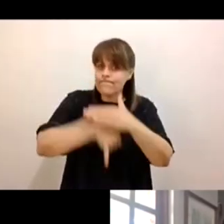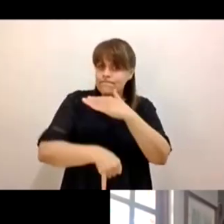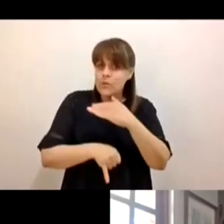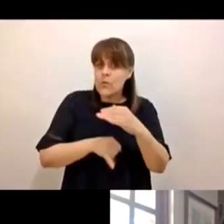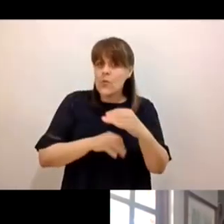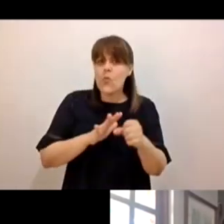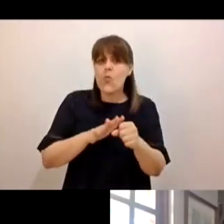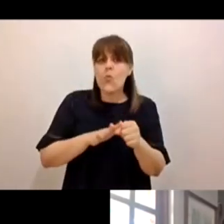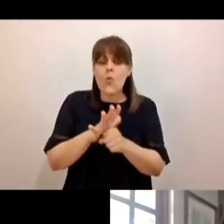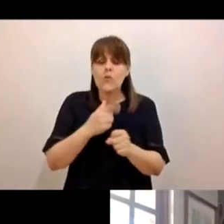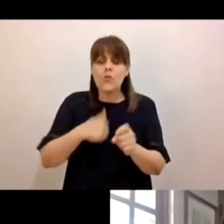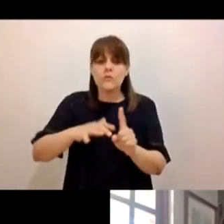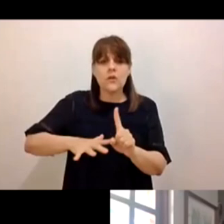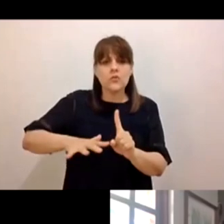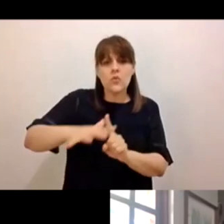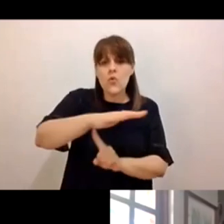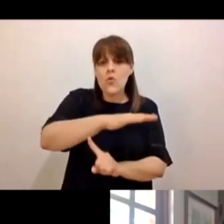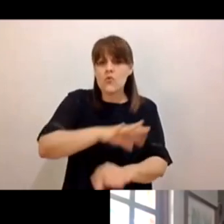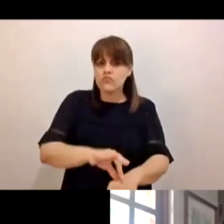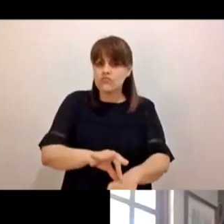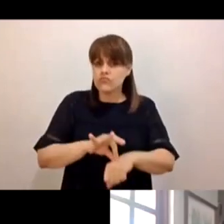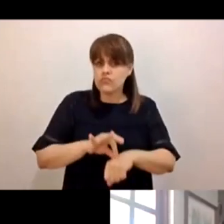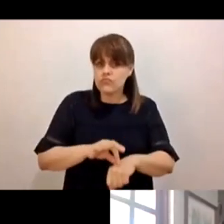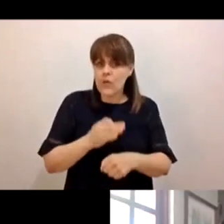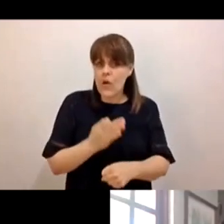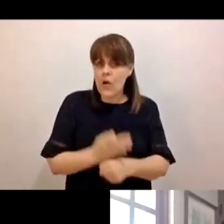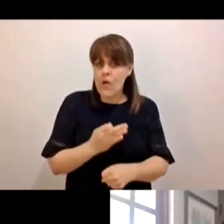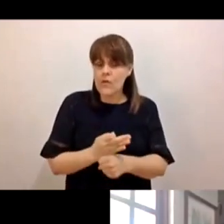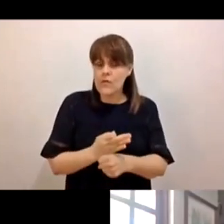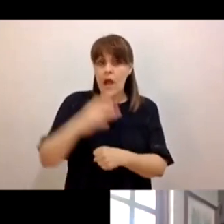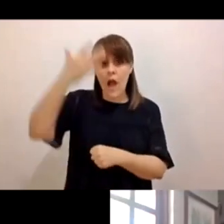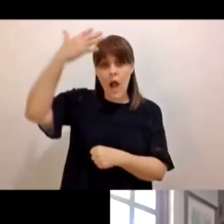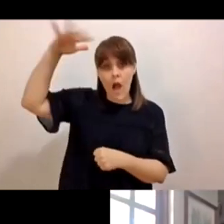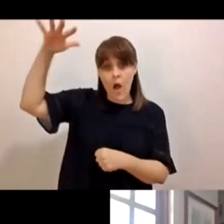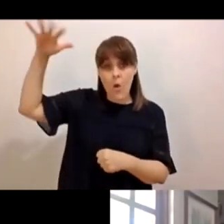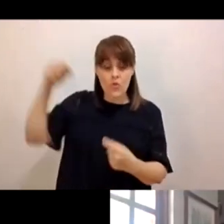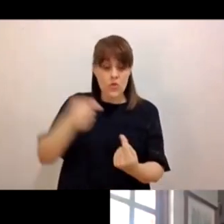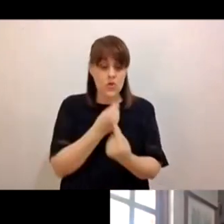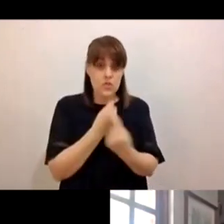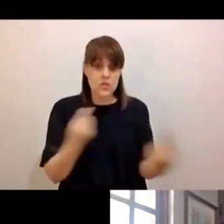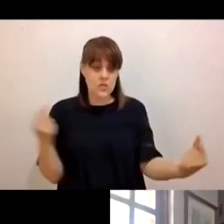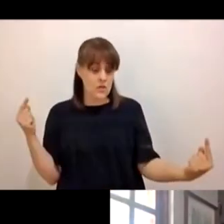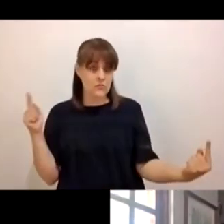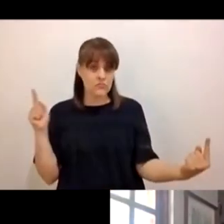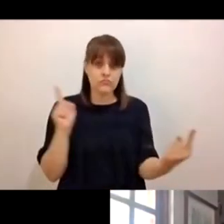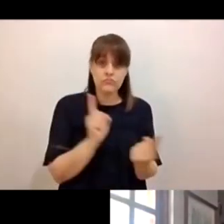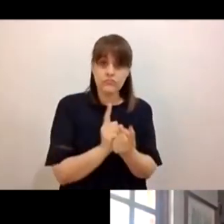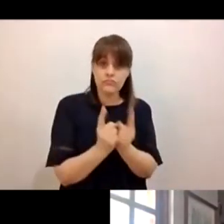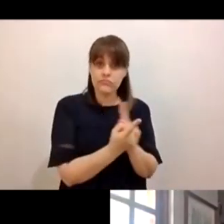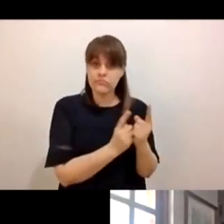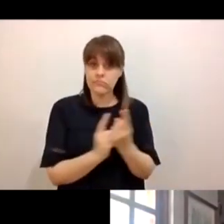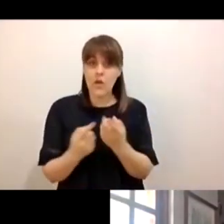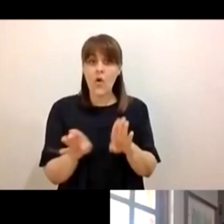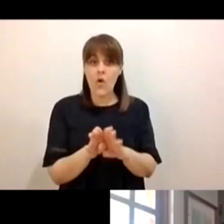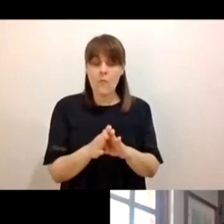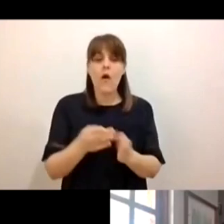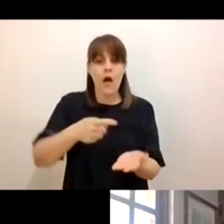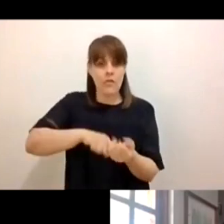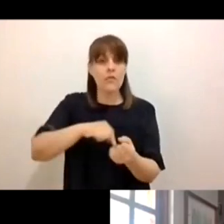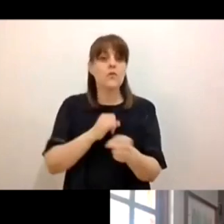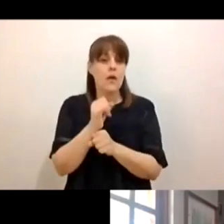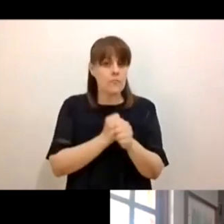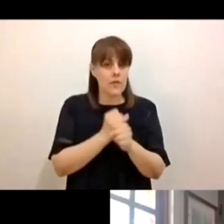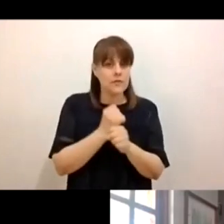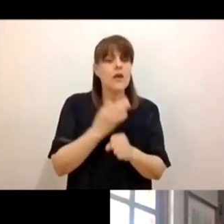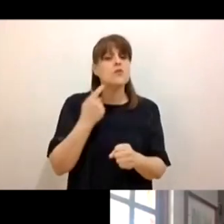viviendo y con estos adultos que se están relacionando con los niños que es parte de esta investigación entonces bueno tengo algunas